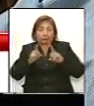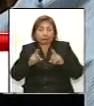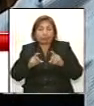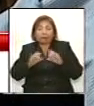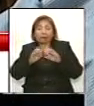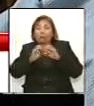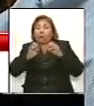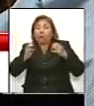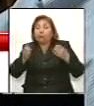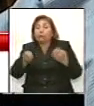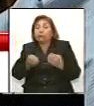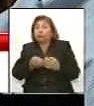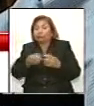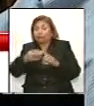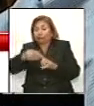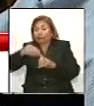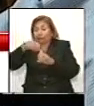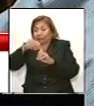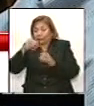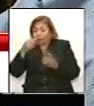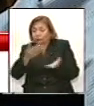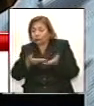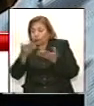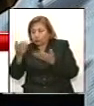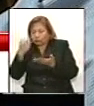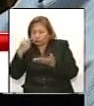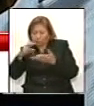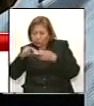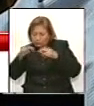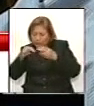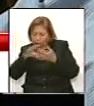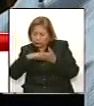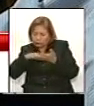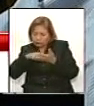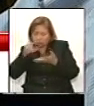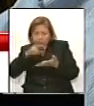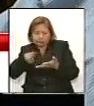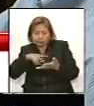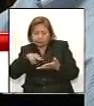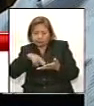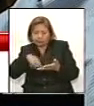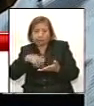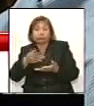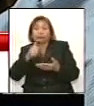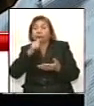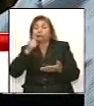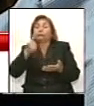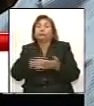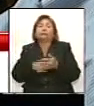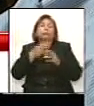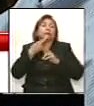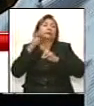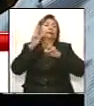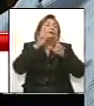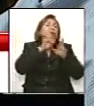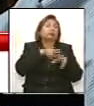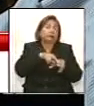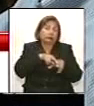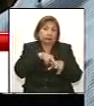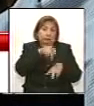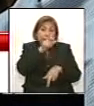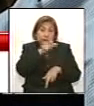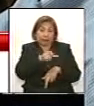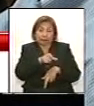equipo especializado, este equipo especializado lo analiza y hace una carta de respuesta al